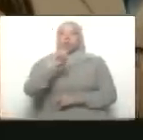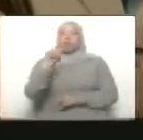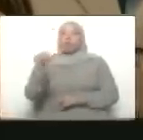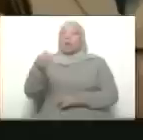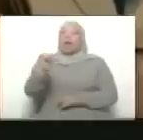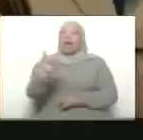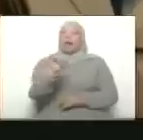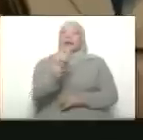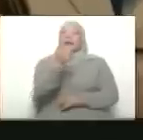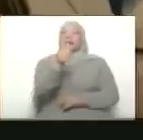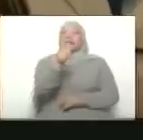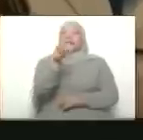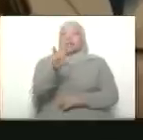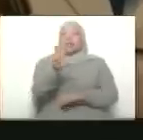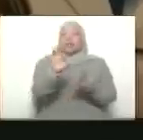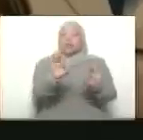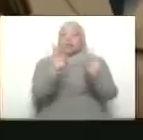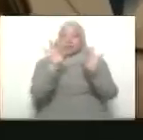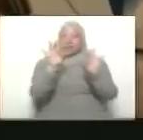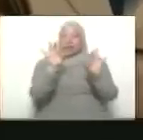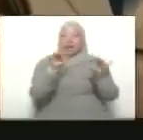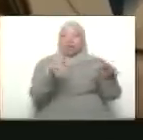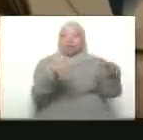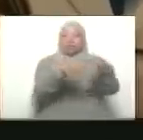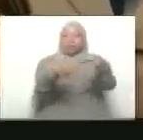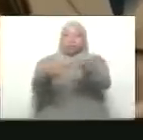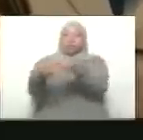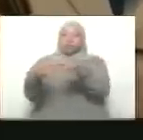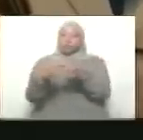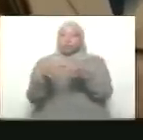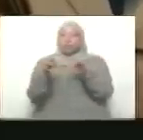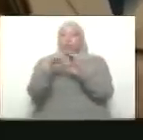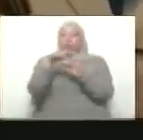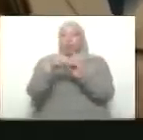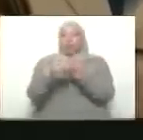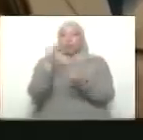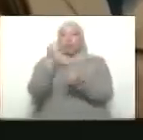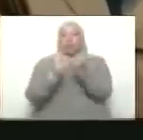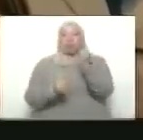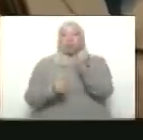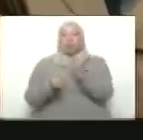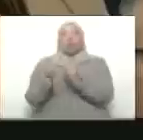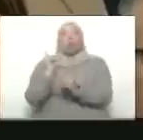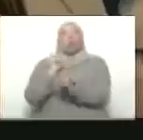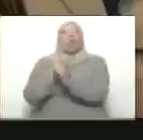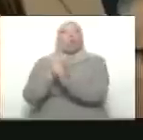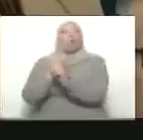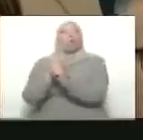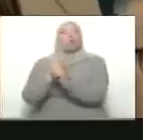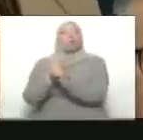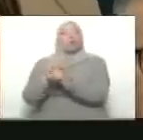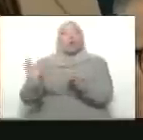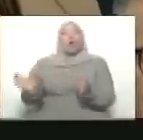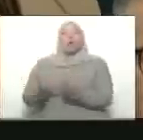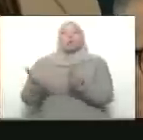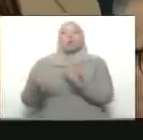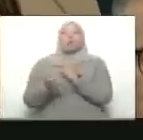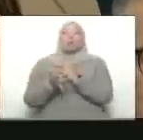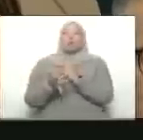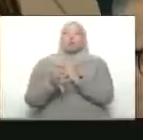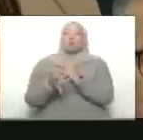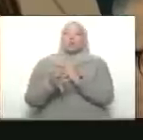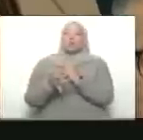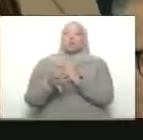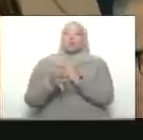menciones especiales y particularmente las orientadas por usted en nuestro último concurso para promover la ciencia y la tecnología la